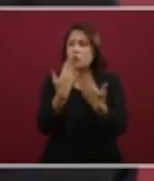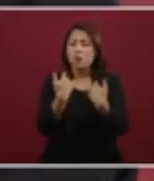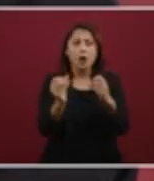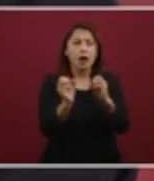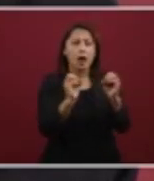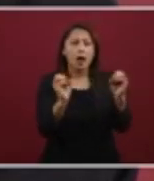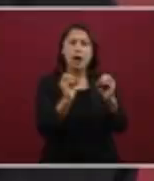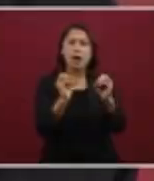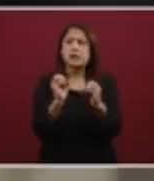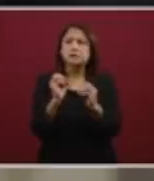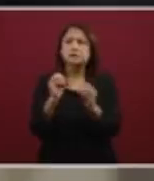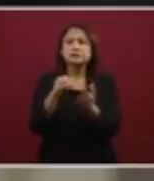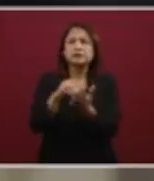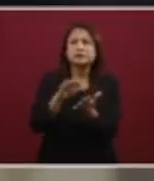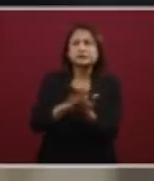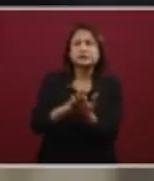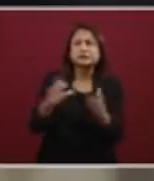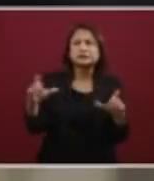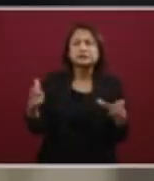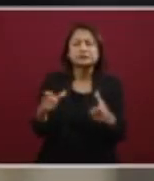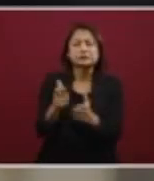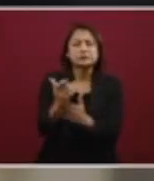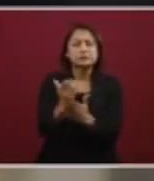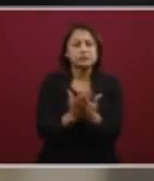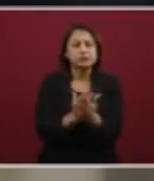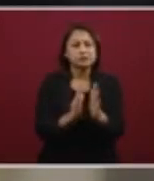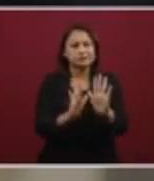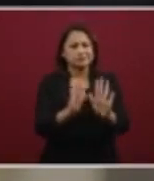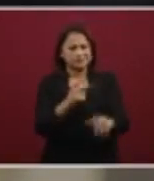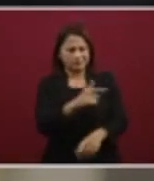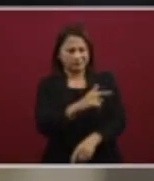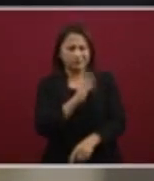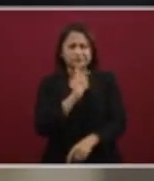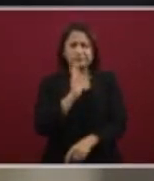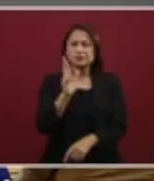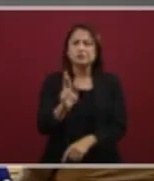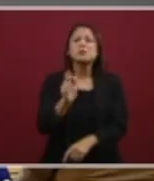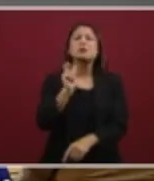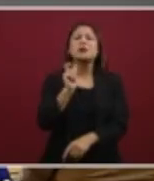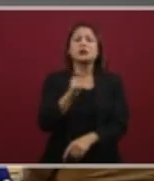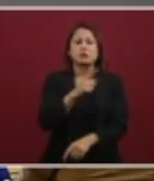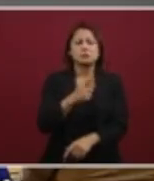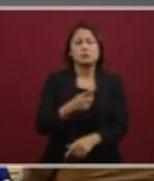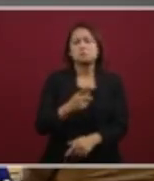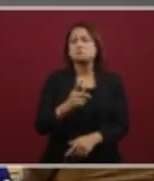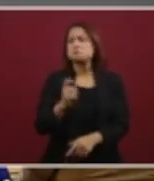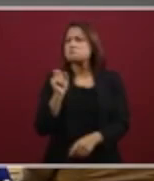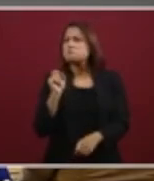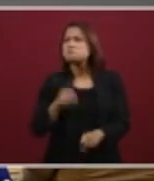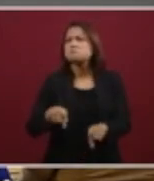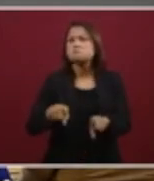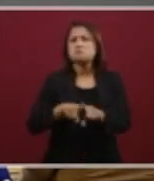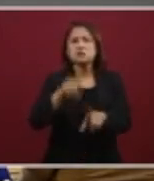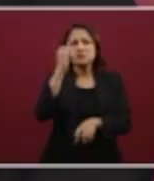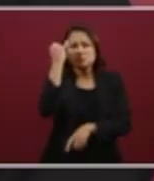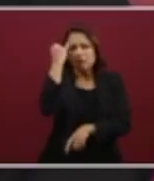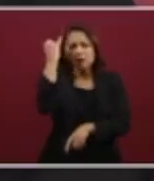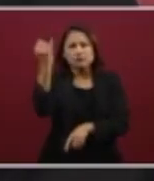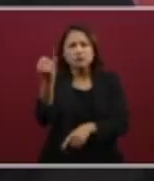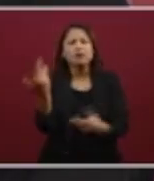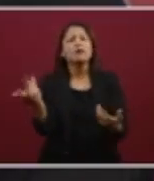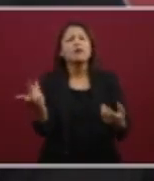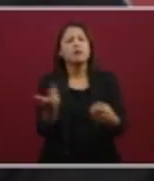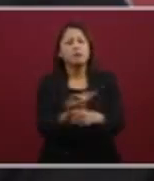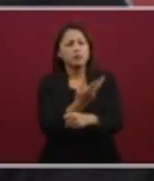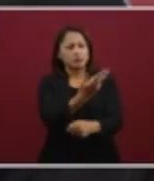números de citas, de atenciones? ¿A qué responde si usted mantiene esta postura? ¿Dónde está ese dinero? ¿Dónde están esos recursos?